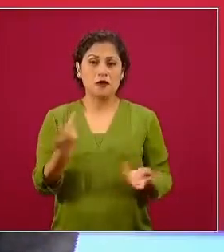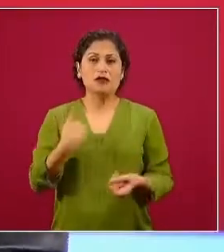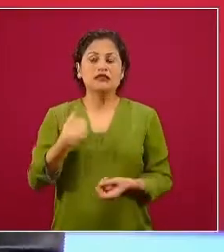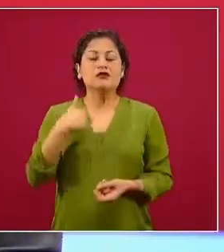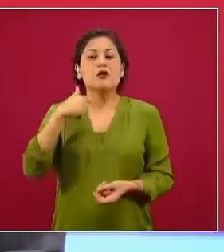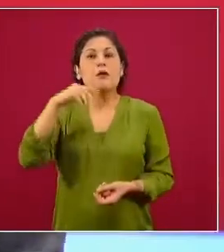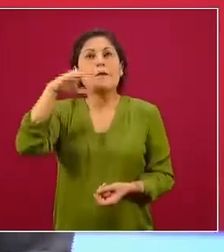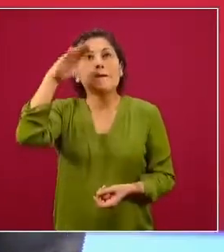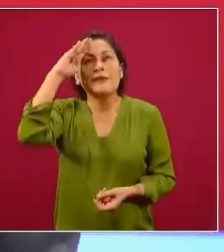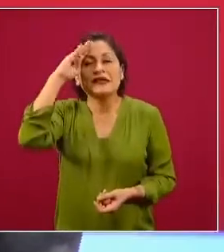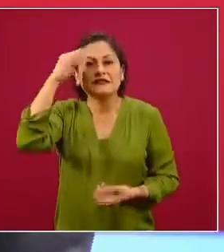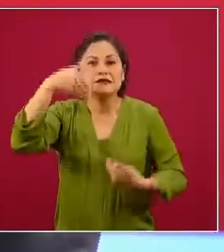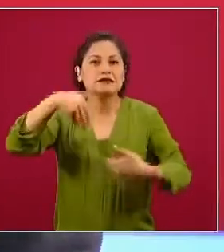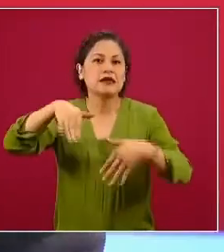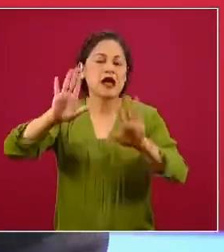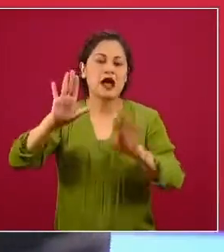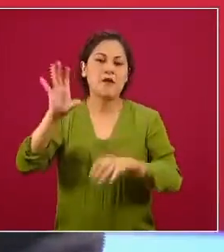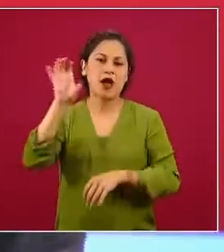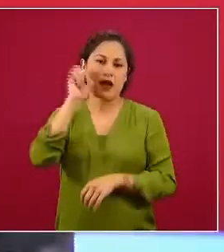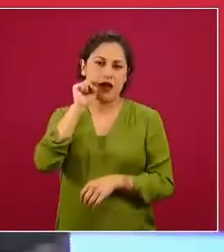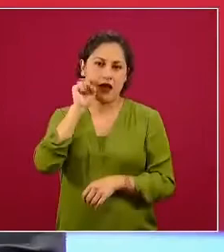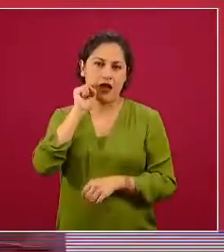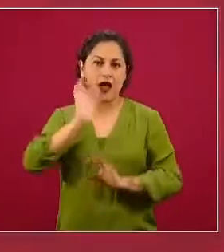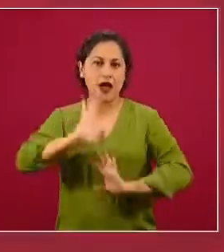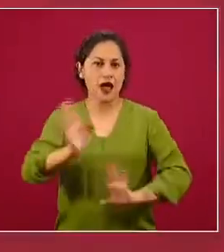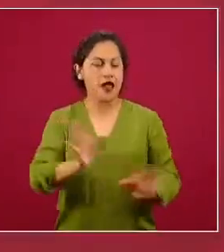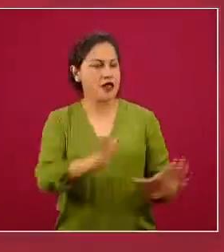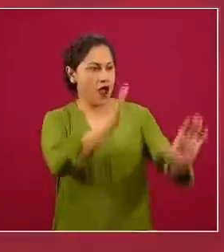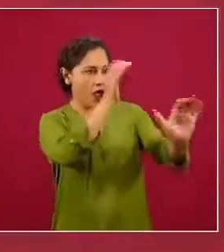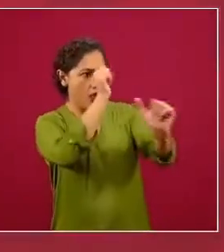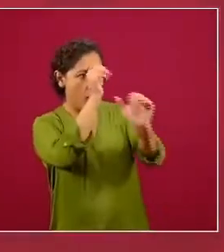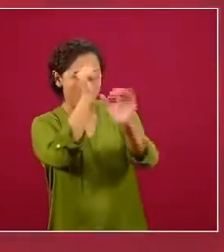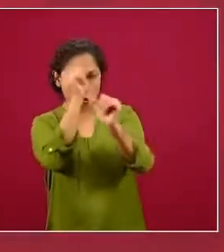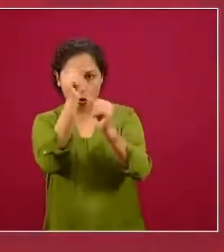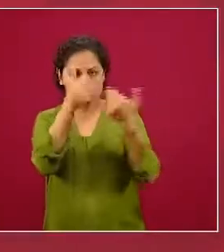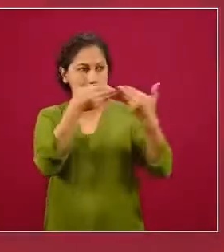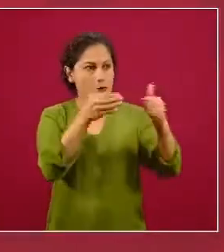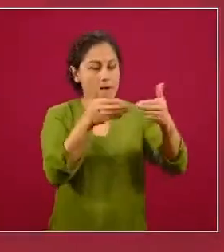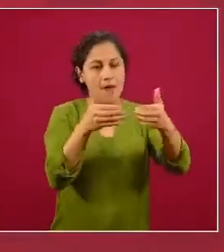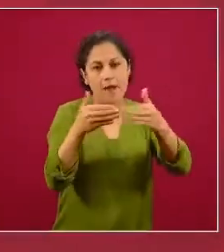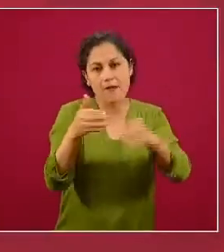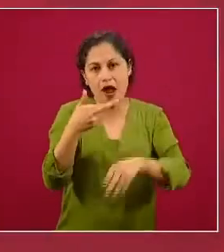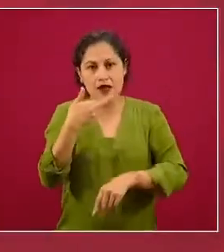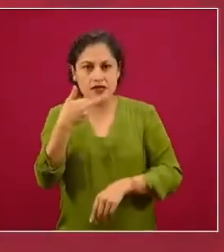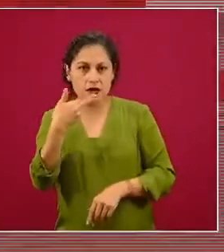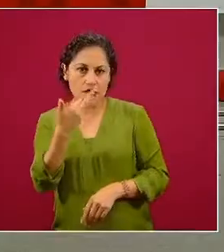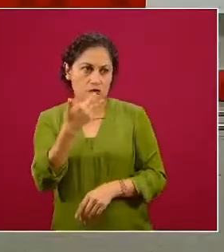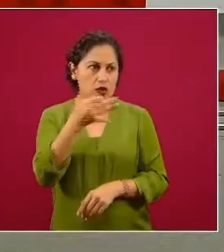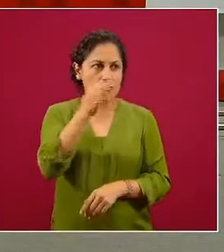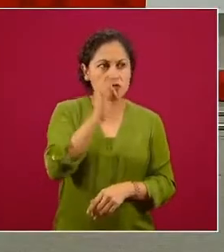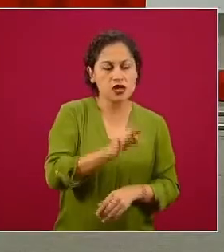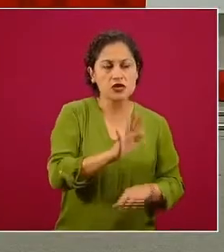ya habían contemplado que iban a abrir el 50% de los restaurantes, por ejemplo.